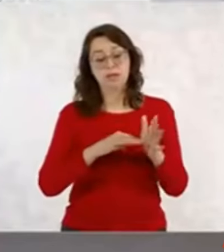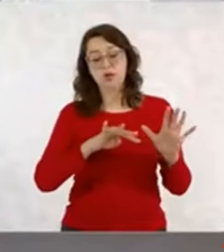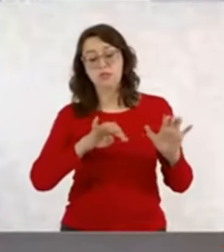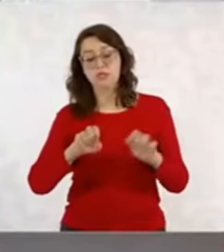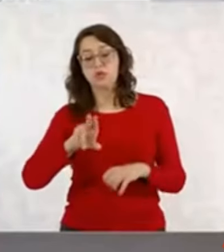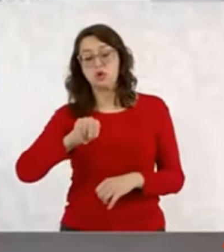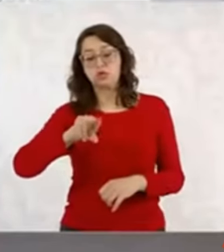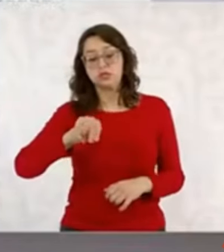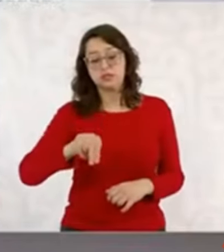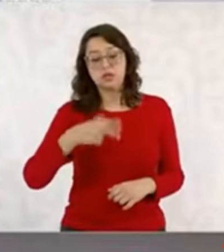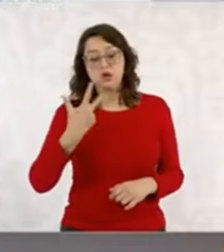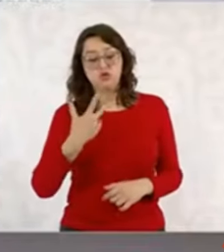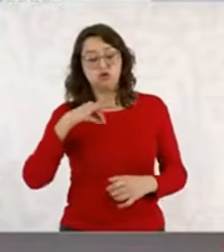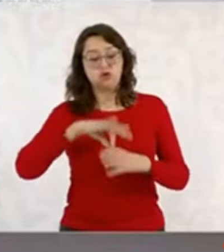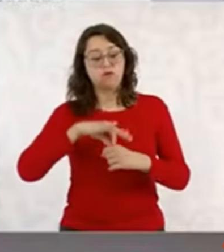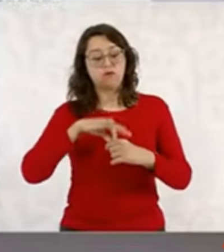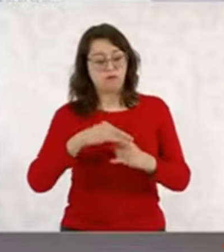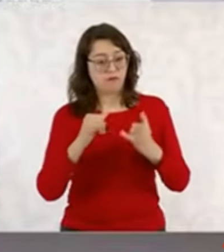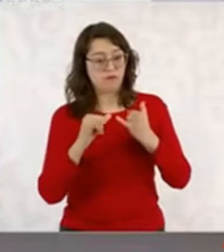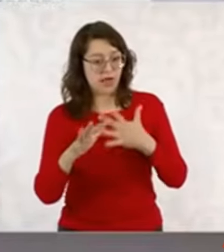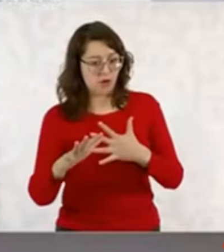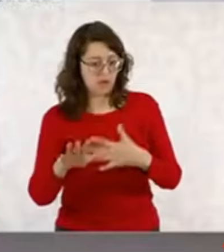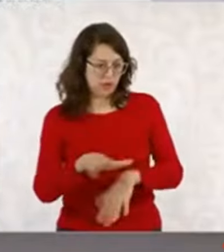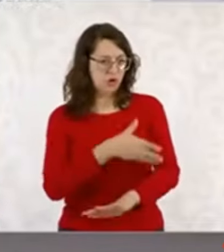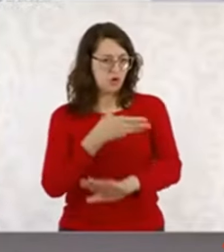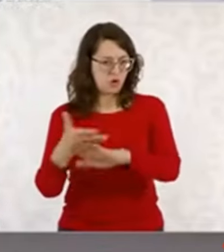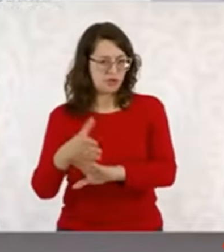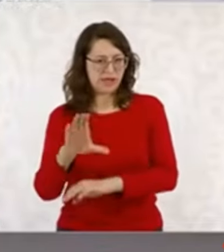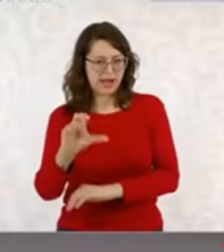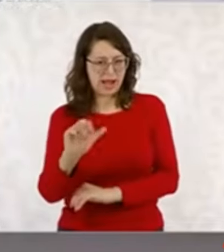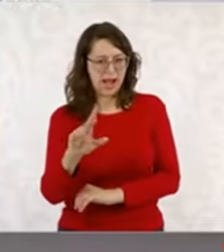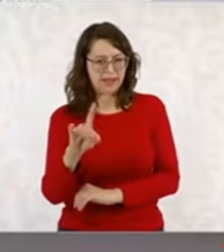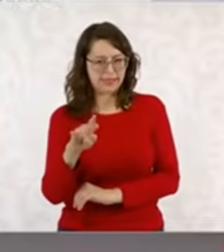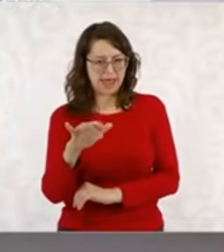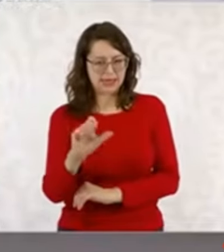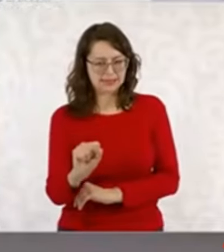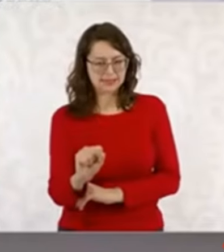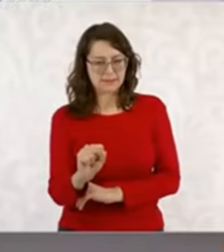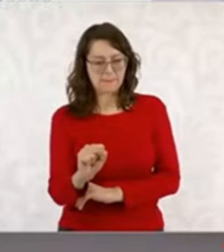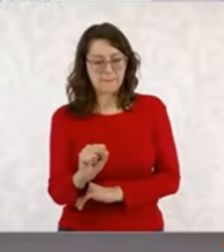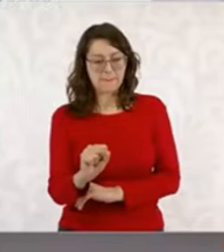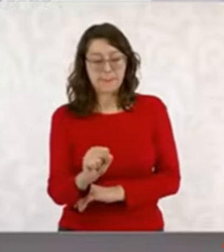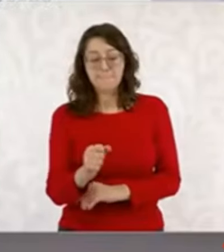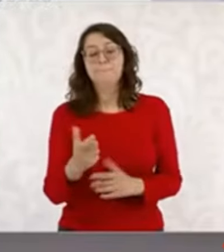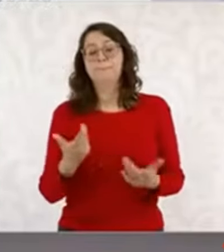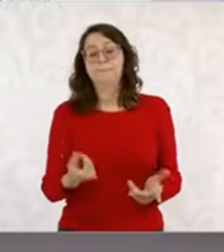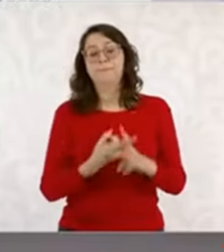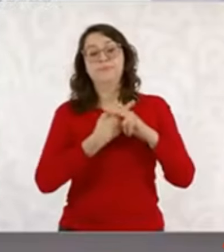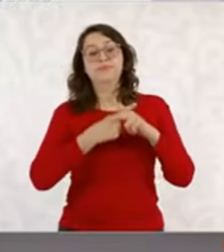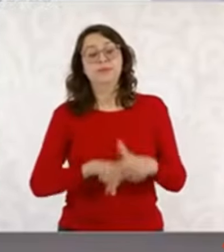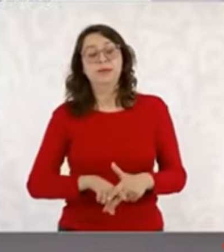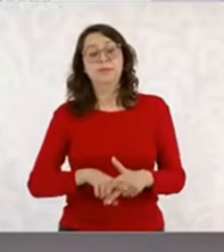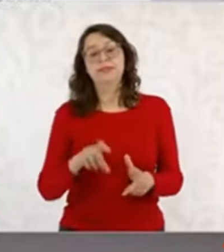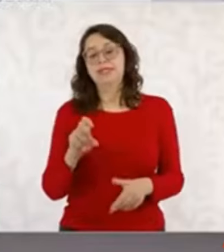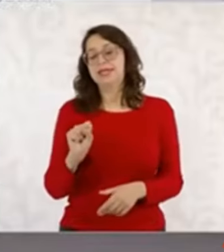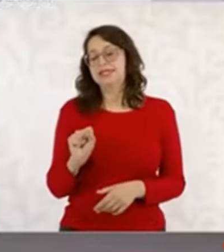1988 al ingeniero Cuauhtémoc Cárdenas. Y entra Salinas de Gortari.